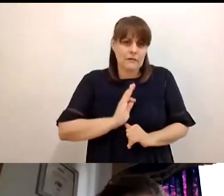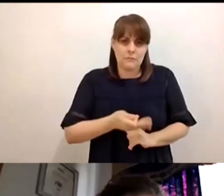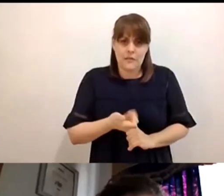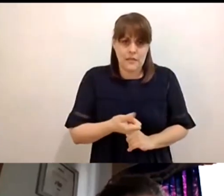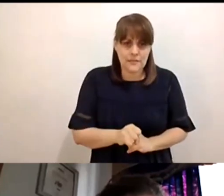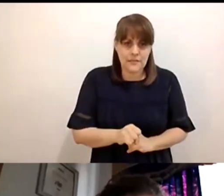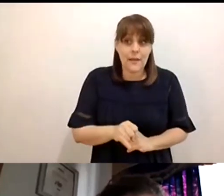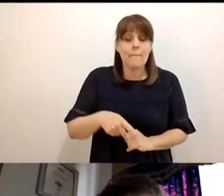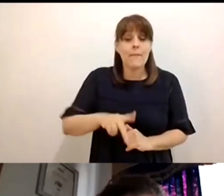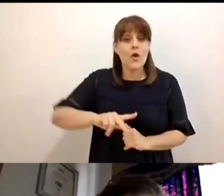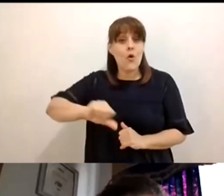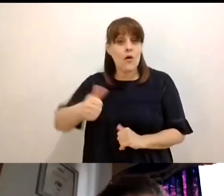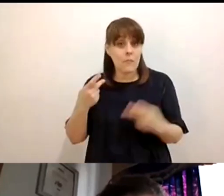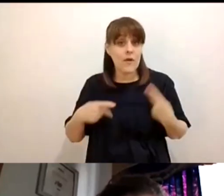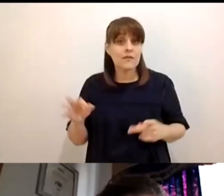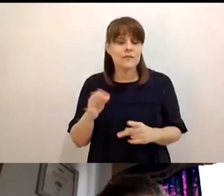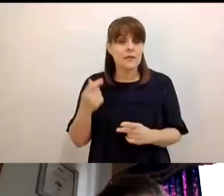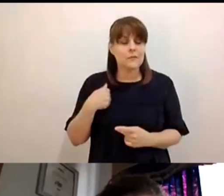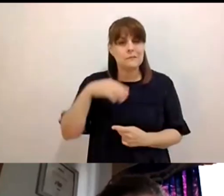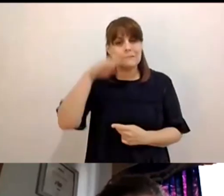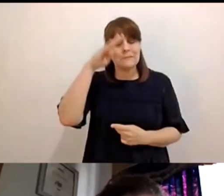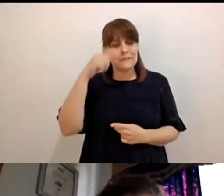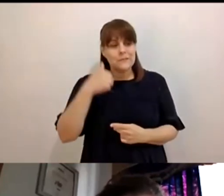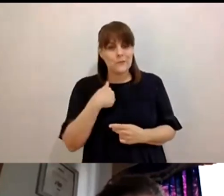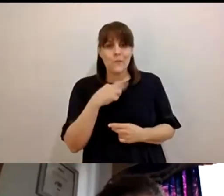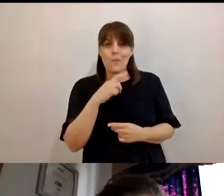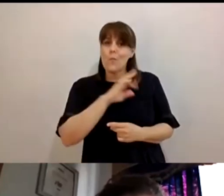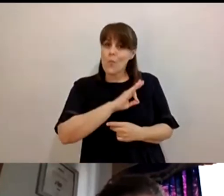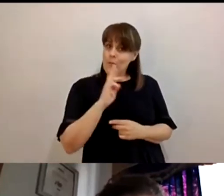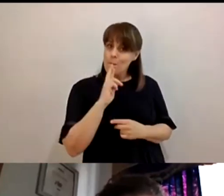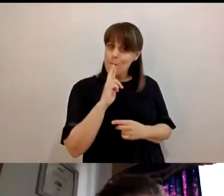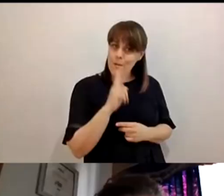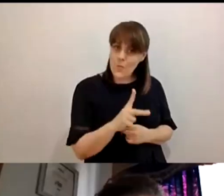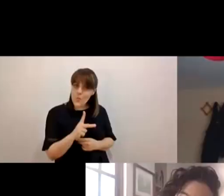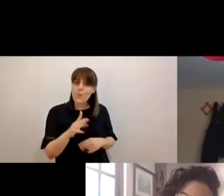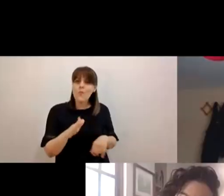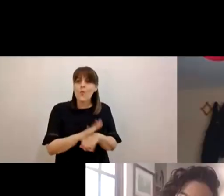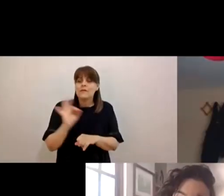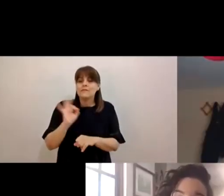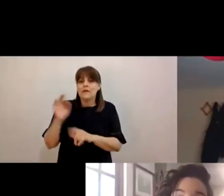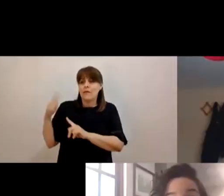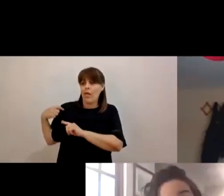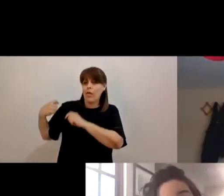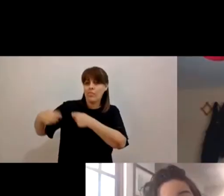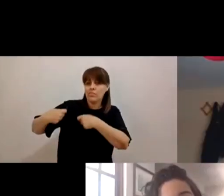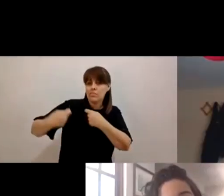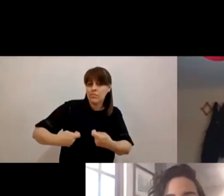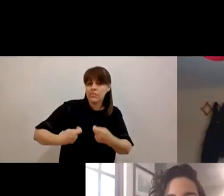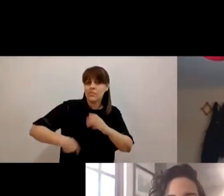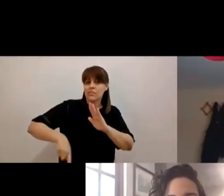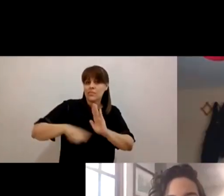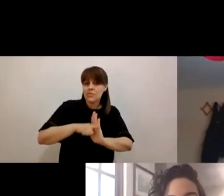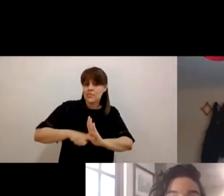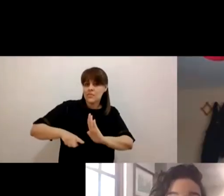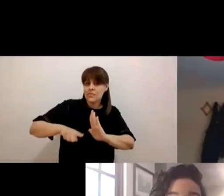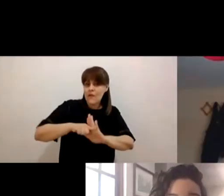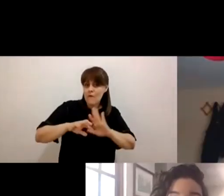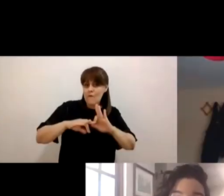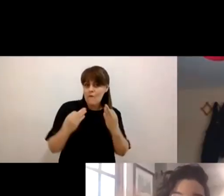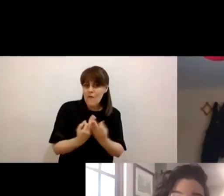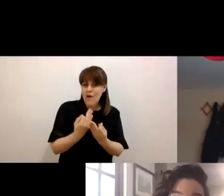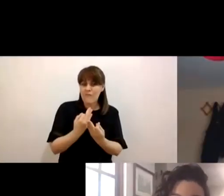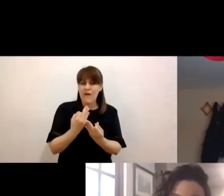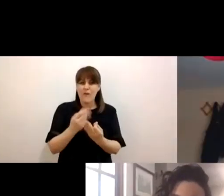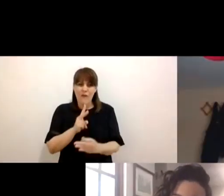hacer mejor que a lo mejor ha repetido patrones de crianza negativos violentos y que puede ahora